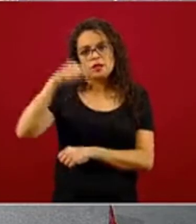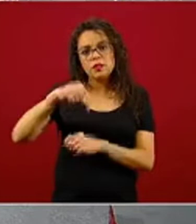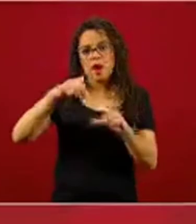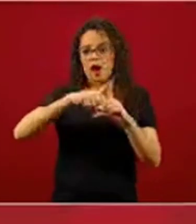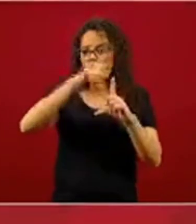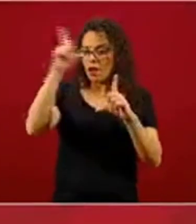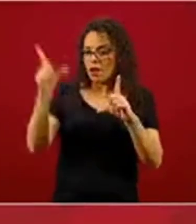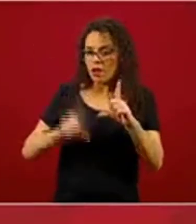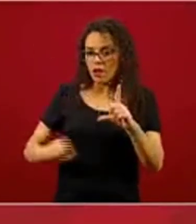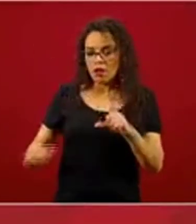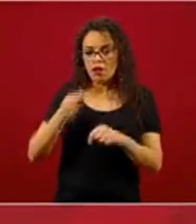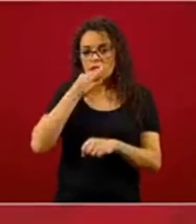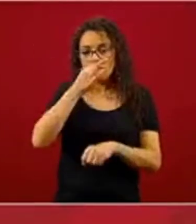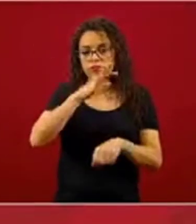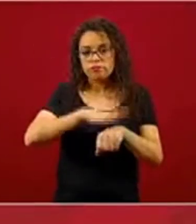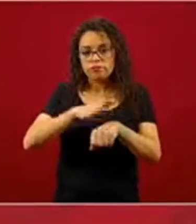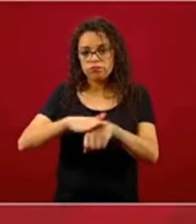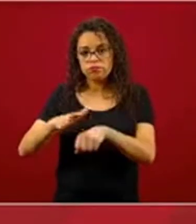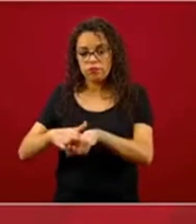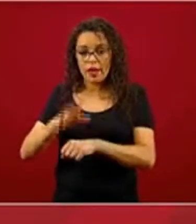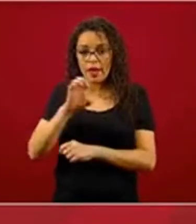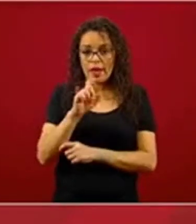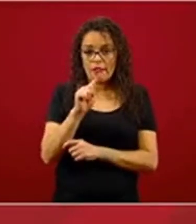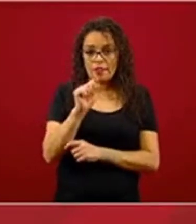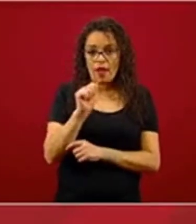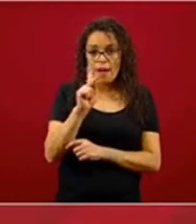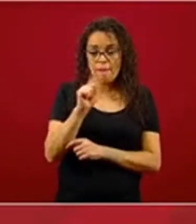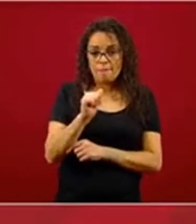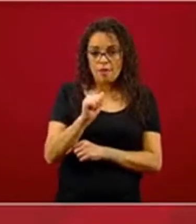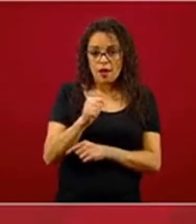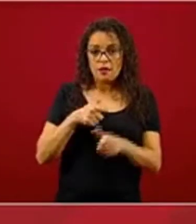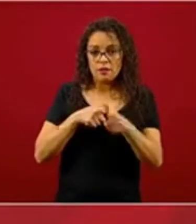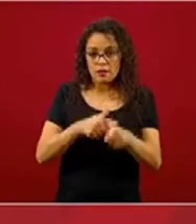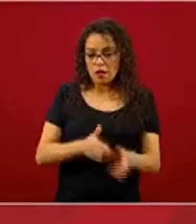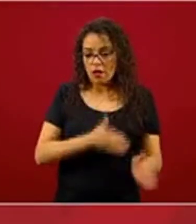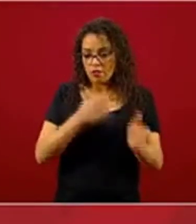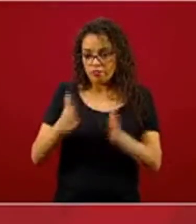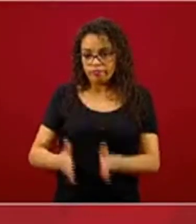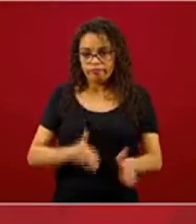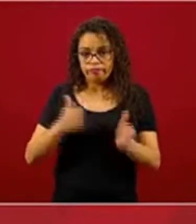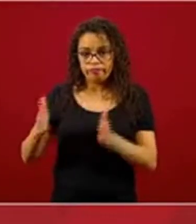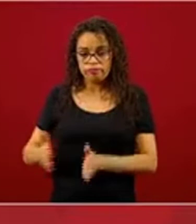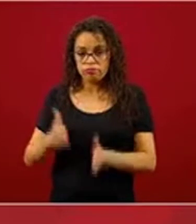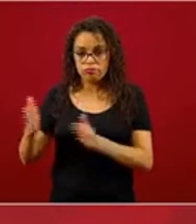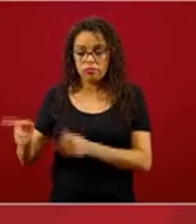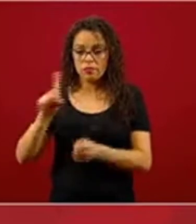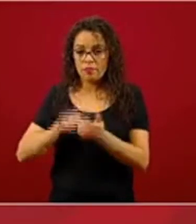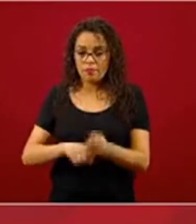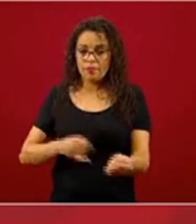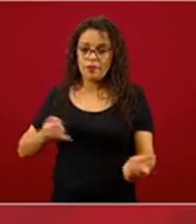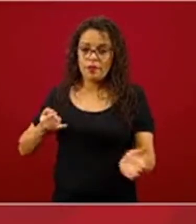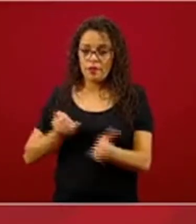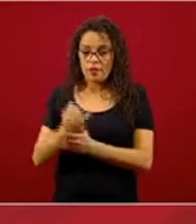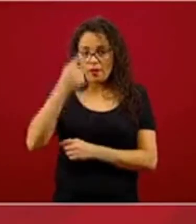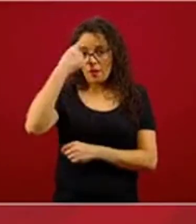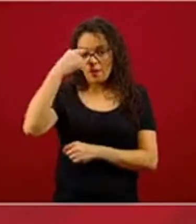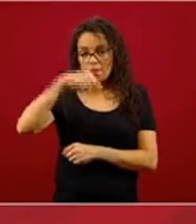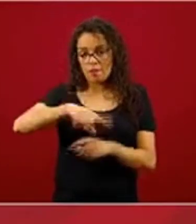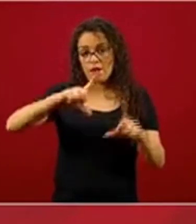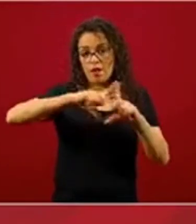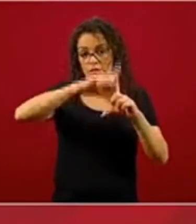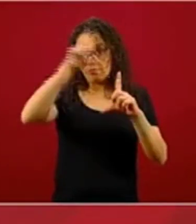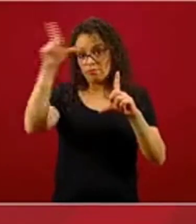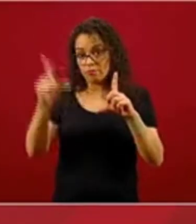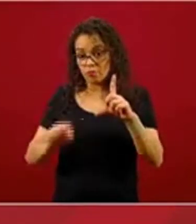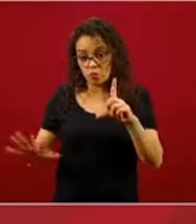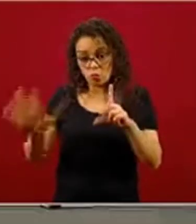referencia de las siguientes etapas de las decisiones de política pública de alcance nacional, puede ocurrir